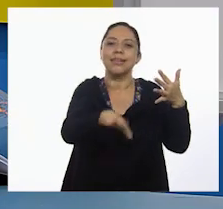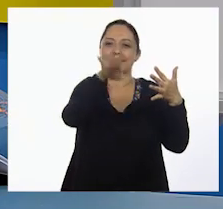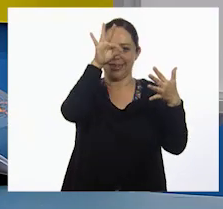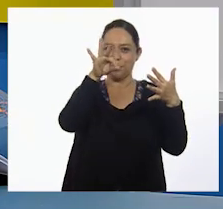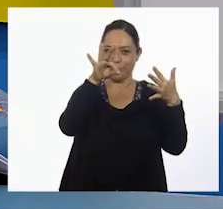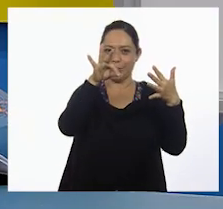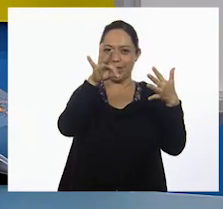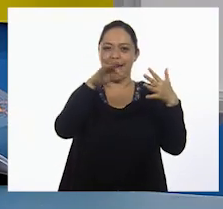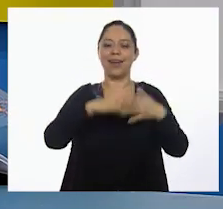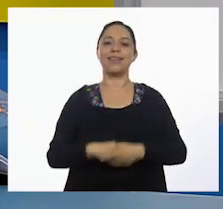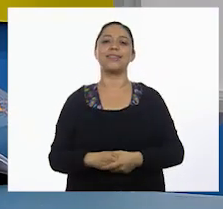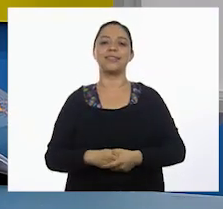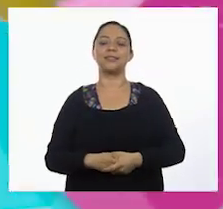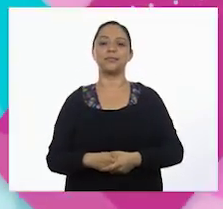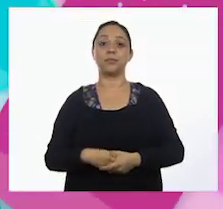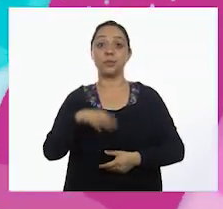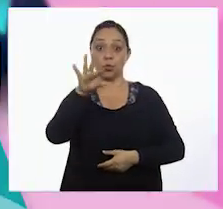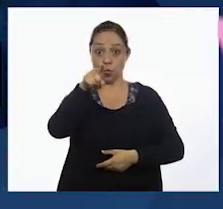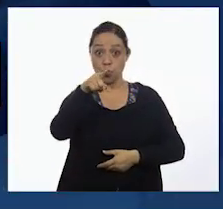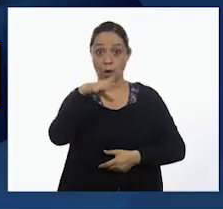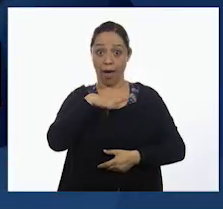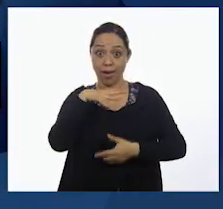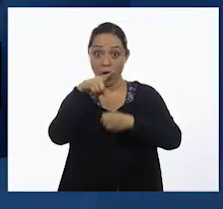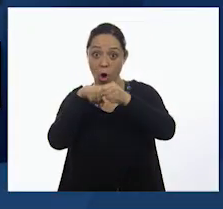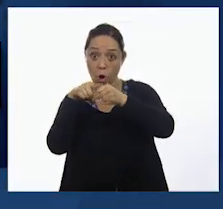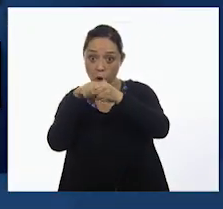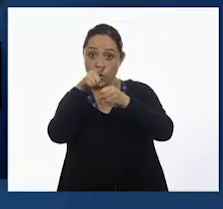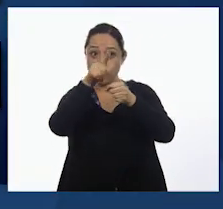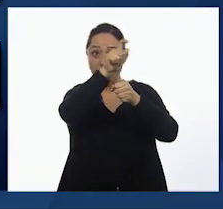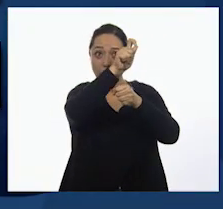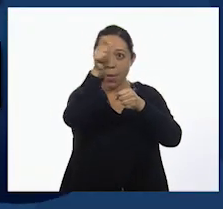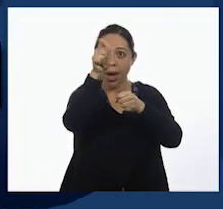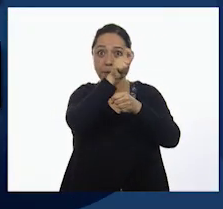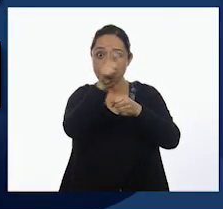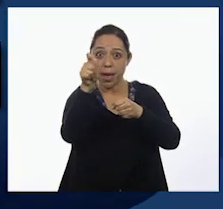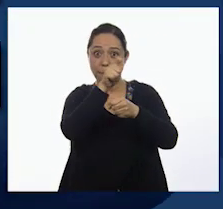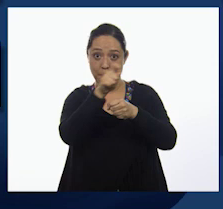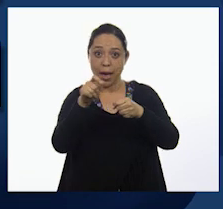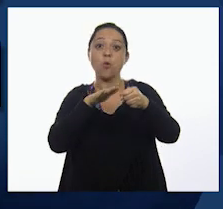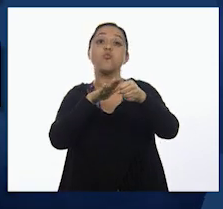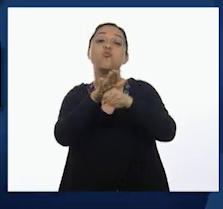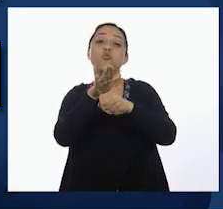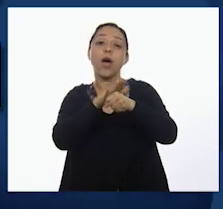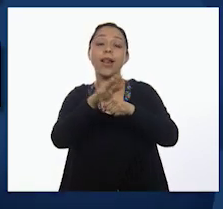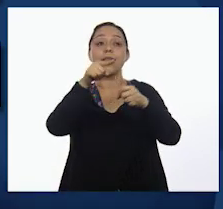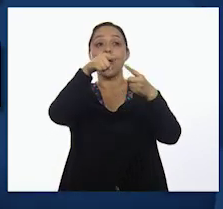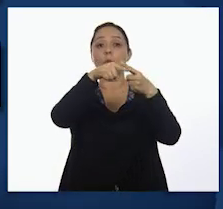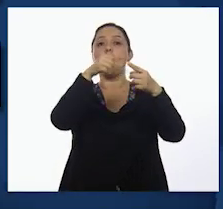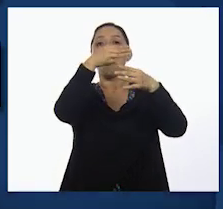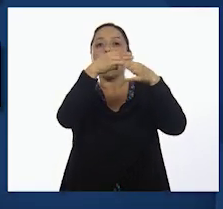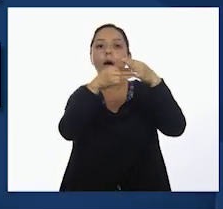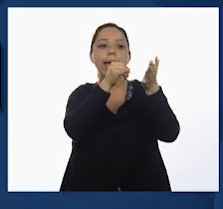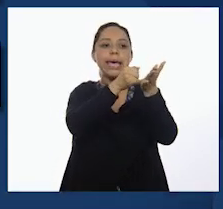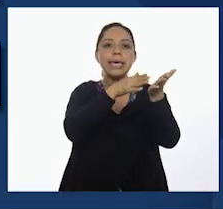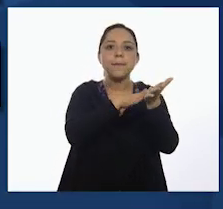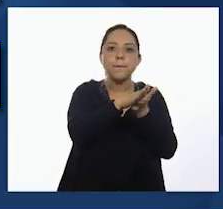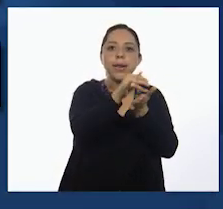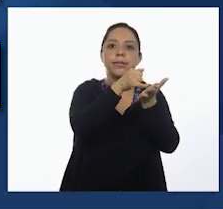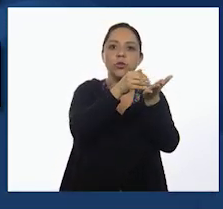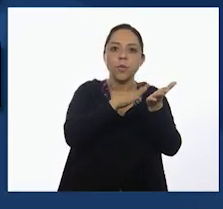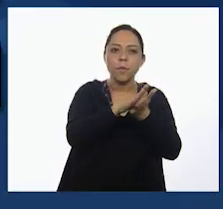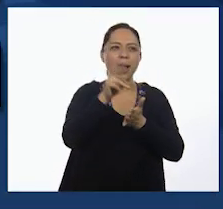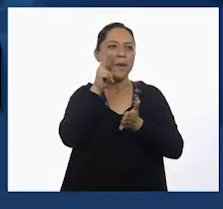tomes nota, si tienes tus colores ahí a la mano, subrayes. Y tenemos la primera opción, que es material impreso, y en la imagen tú puedes